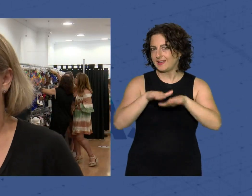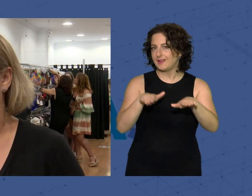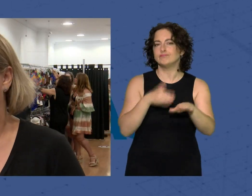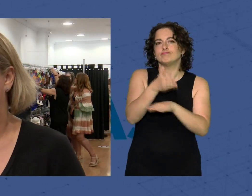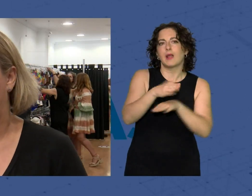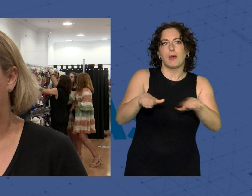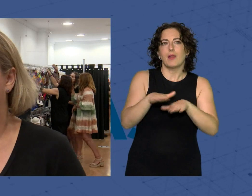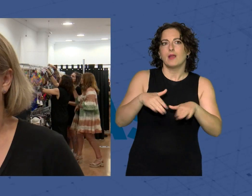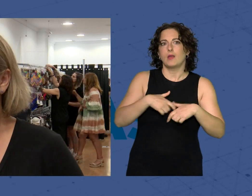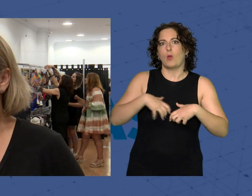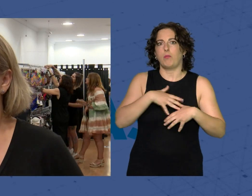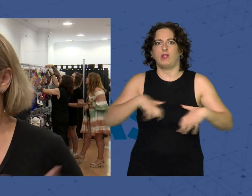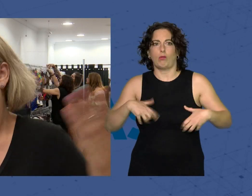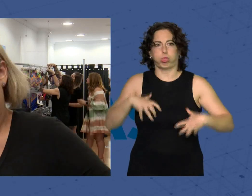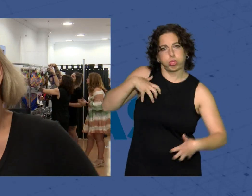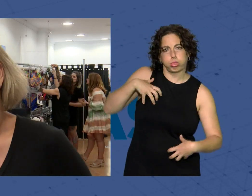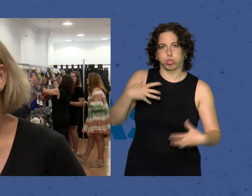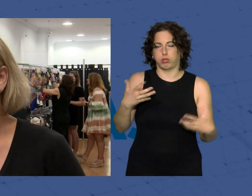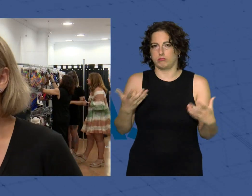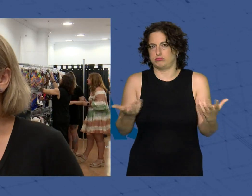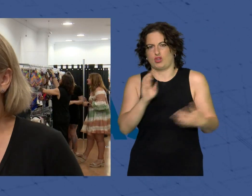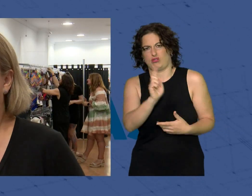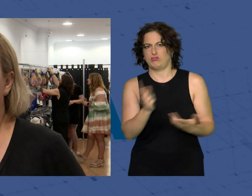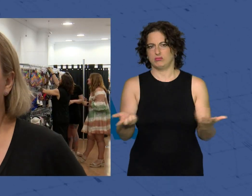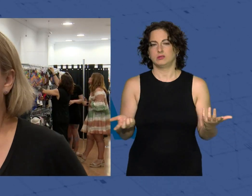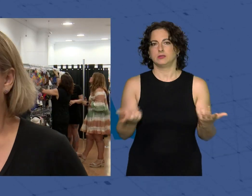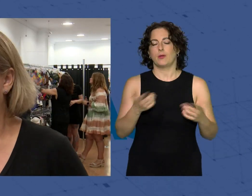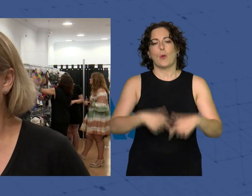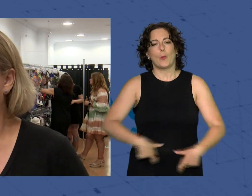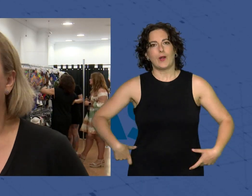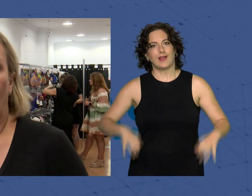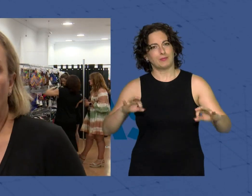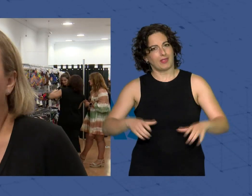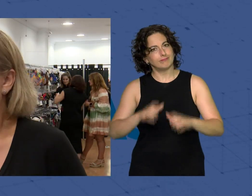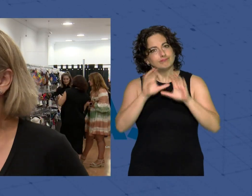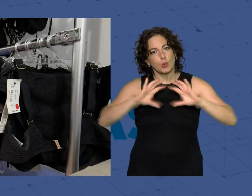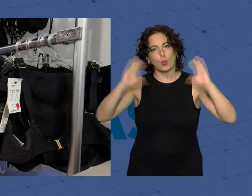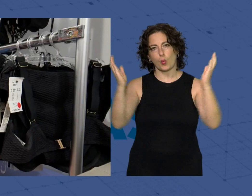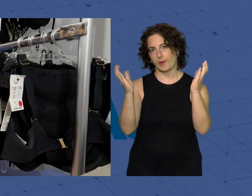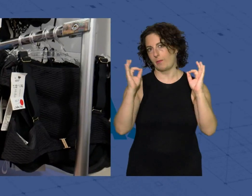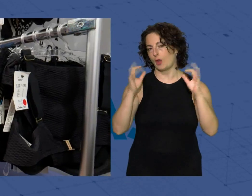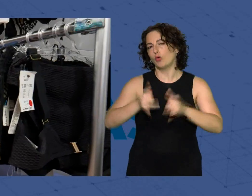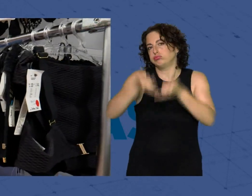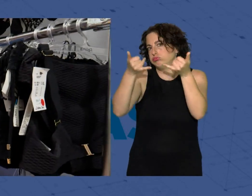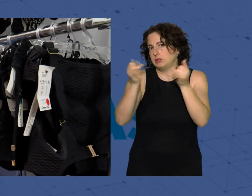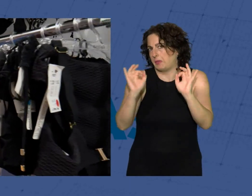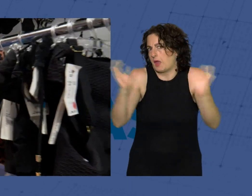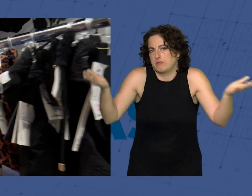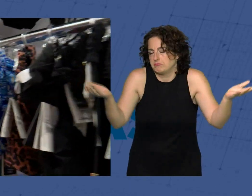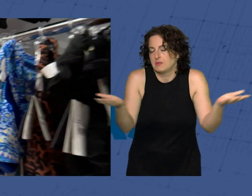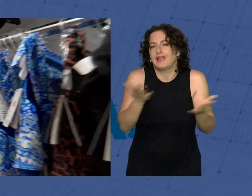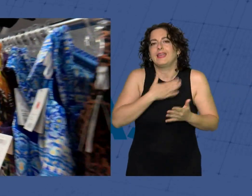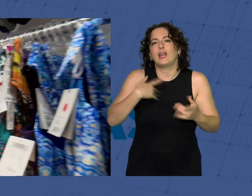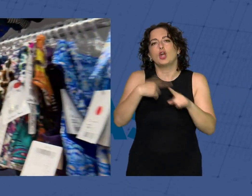no sientan que el bikini va por un lado y sus pechos van por otro, braquitas que les cubran o braquitas que no les cubran, pero quieren cosas